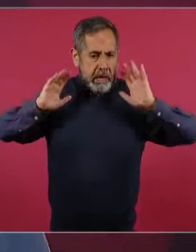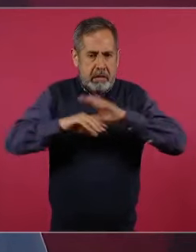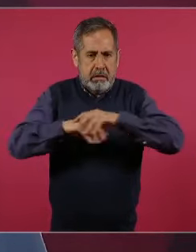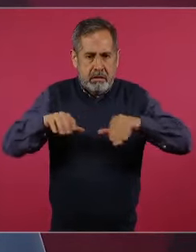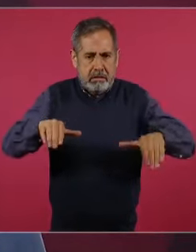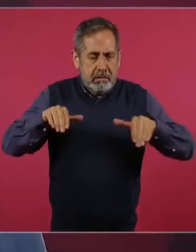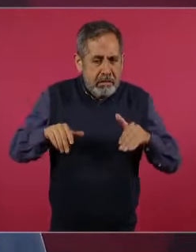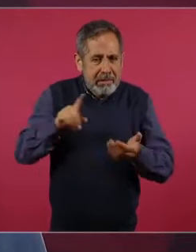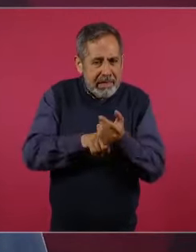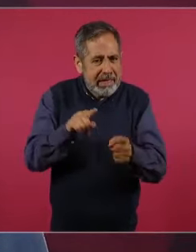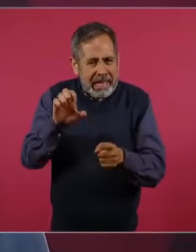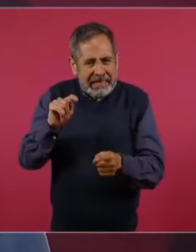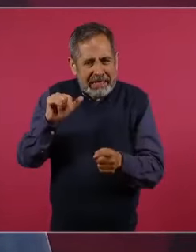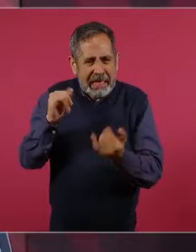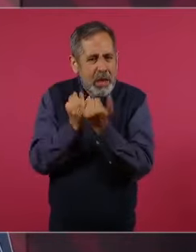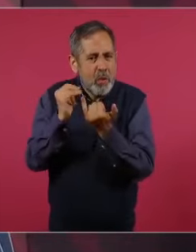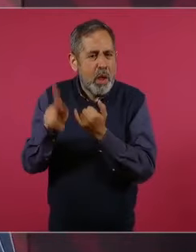la política.